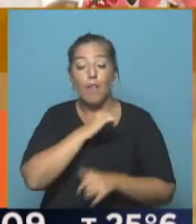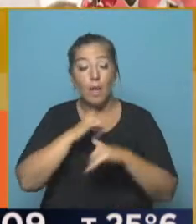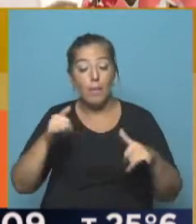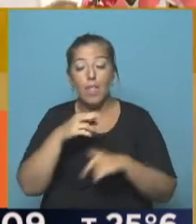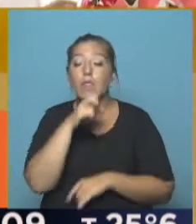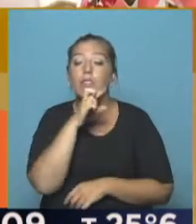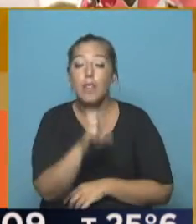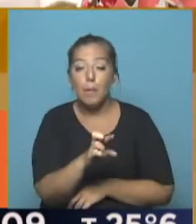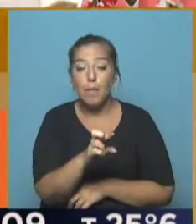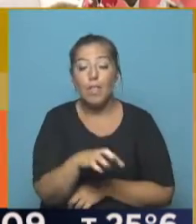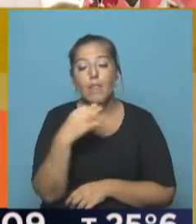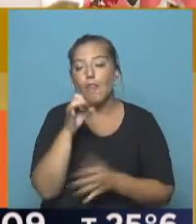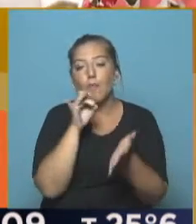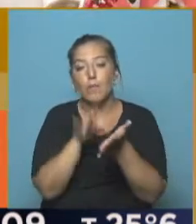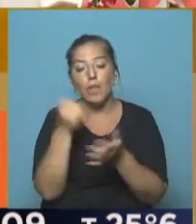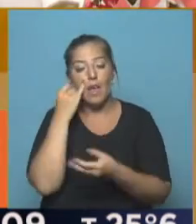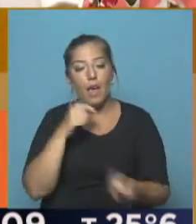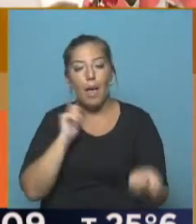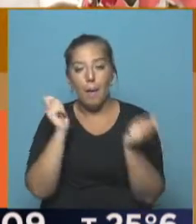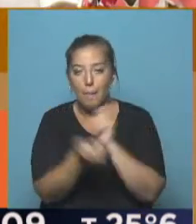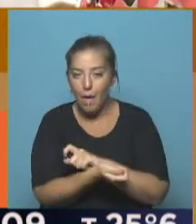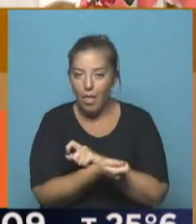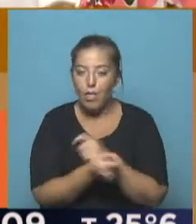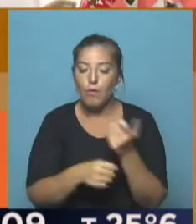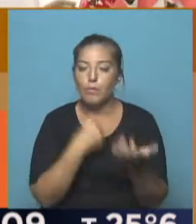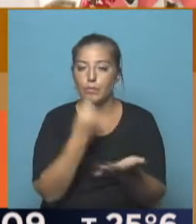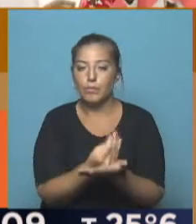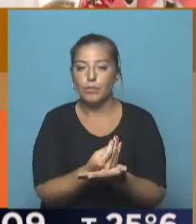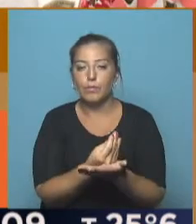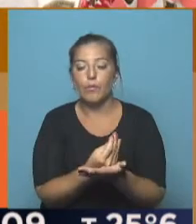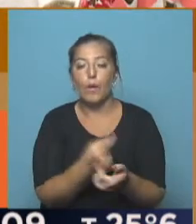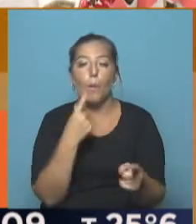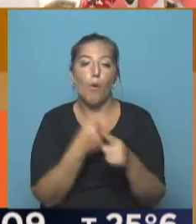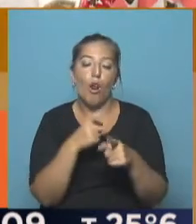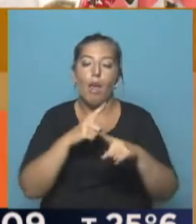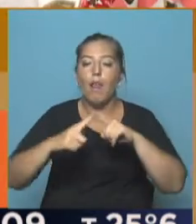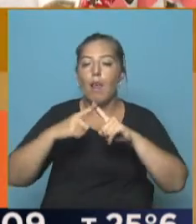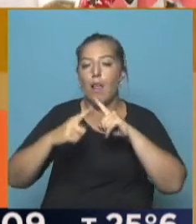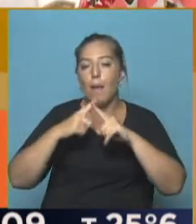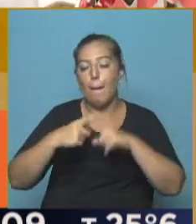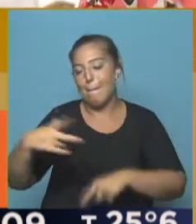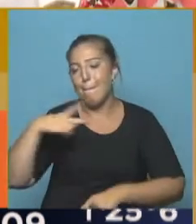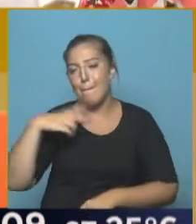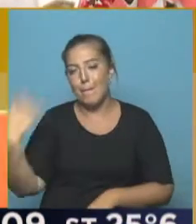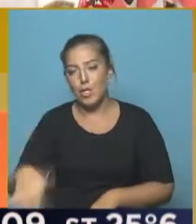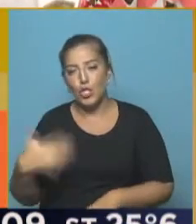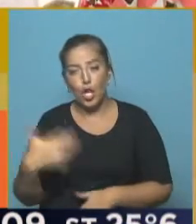Trump, que tuvo que ser despedido y reemplazado en el desarrollo de la campaña por estas negociaciones millonarias,